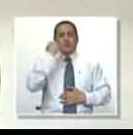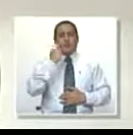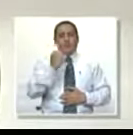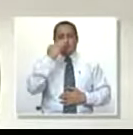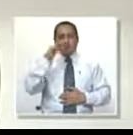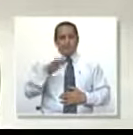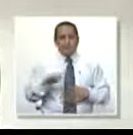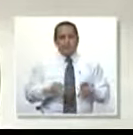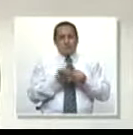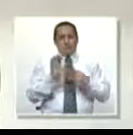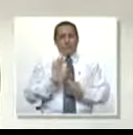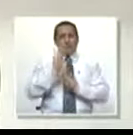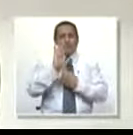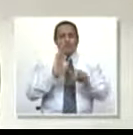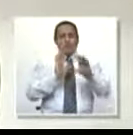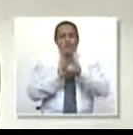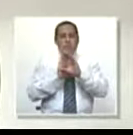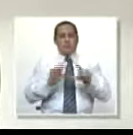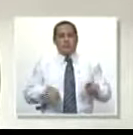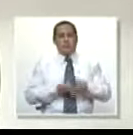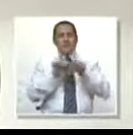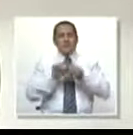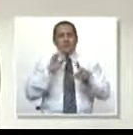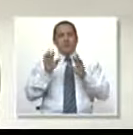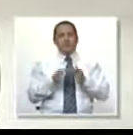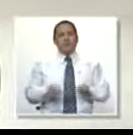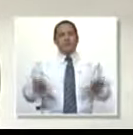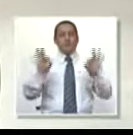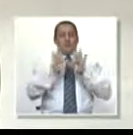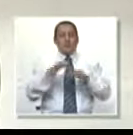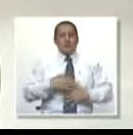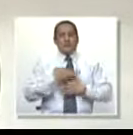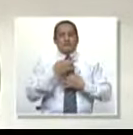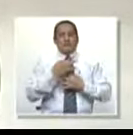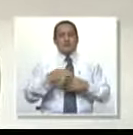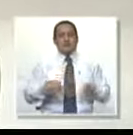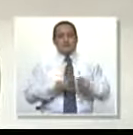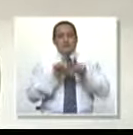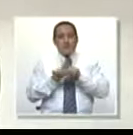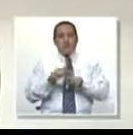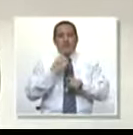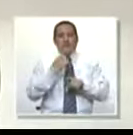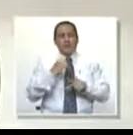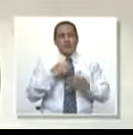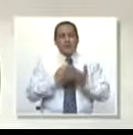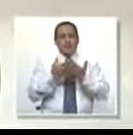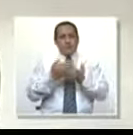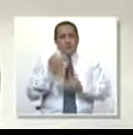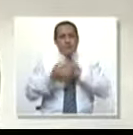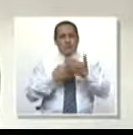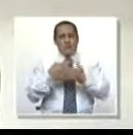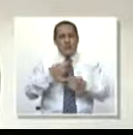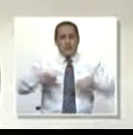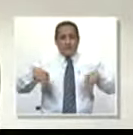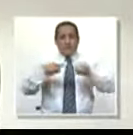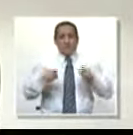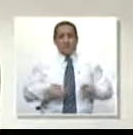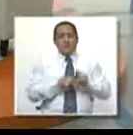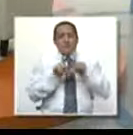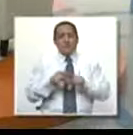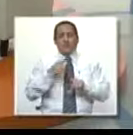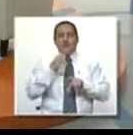de de los niños los que están en la convención en la constitución pero es interesante y sería a todas luces fructífero que ellos también